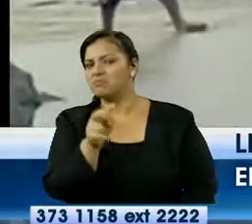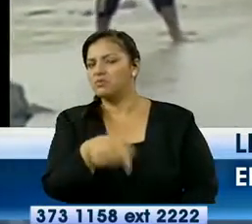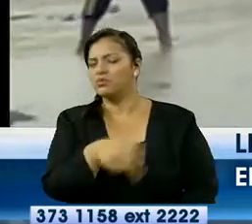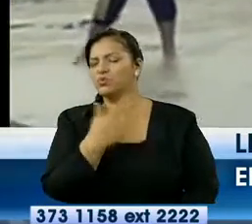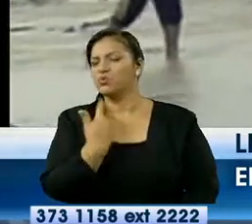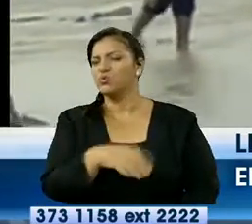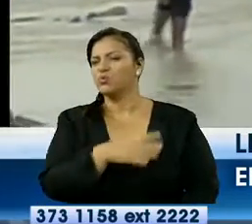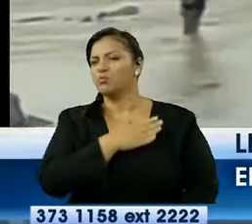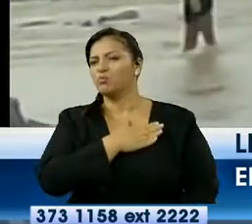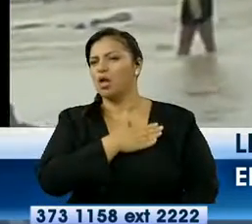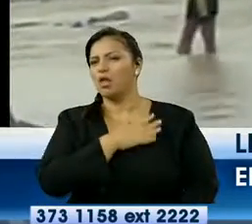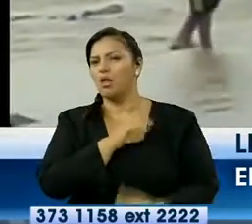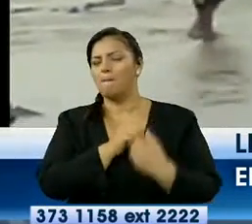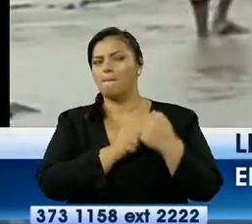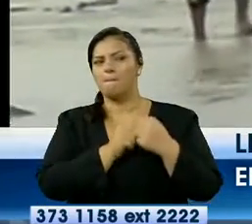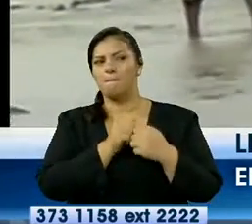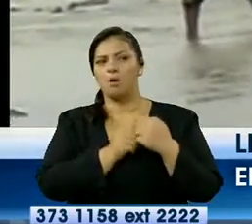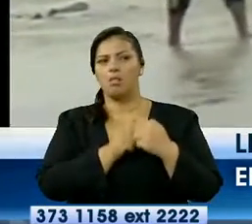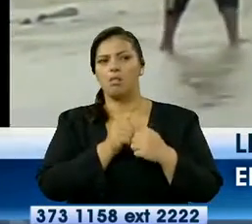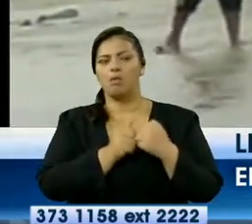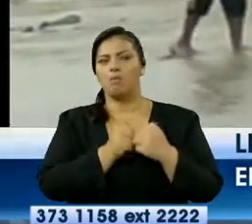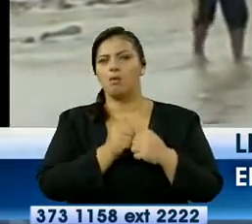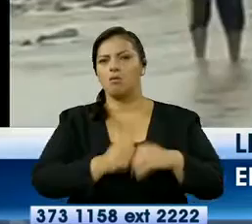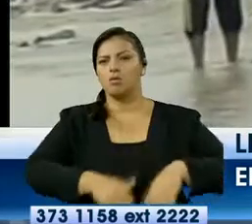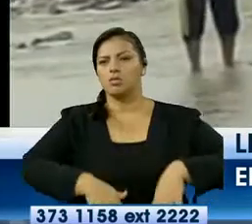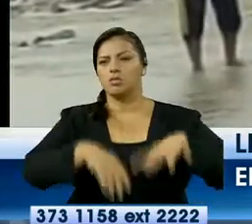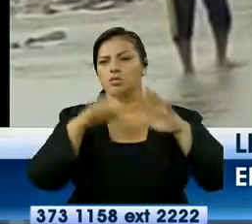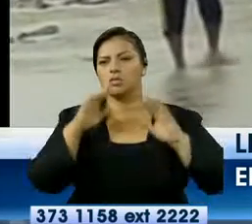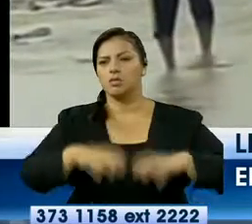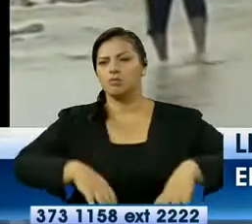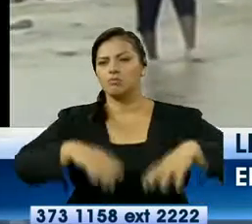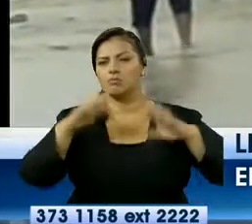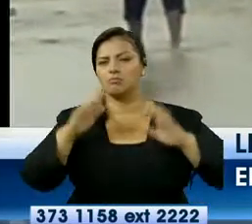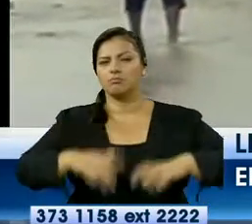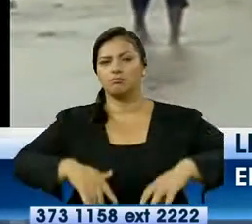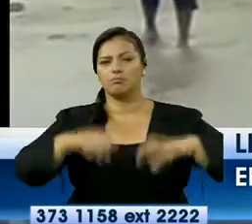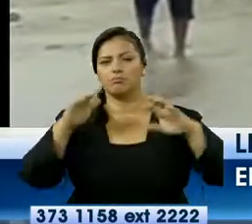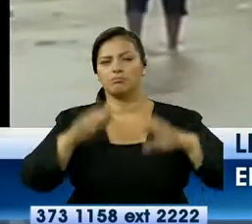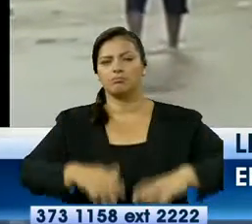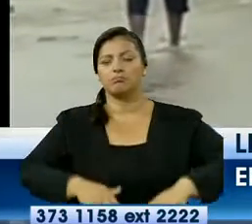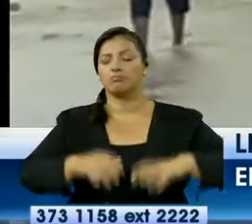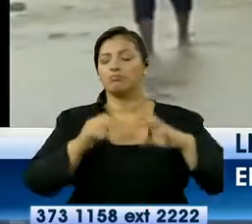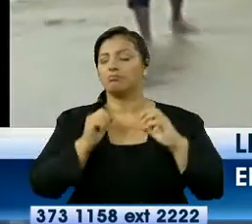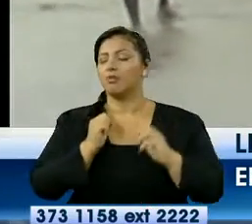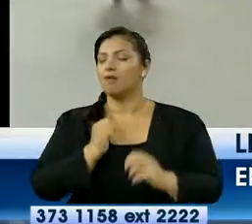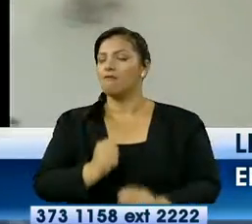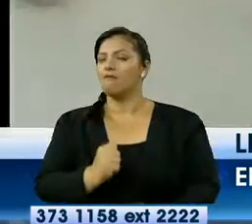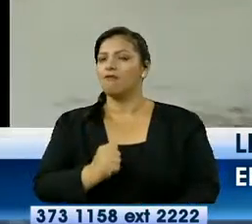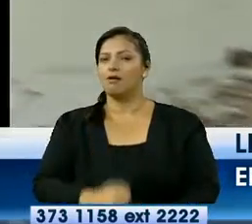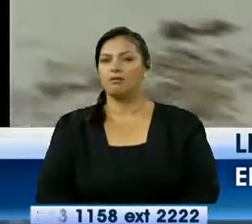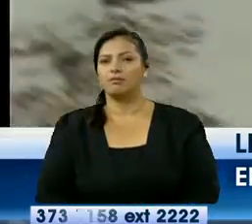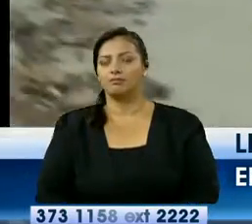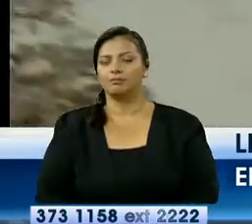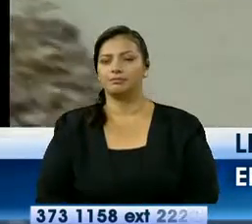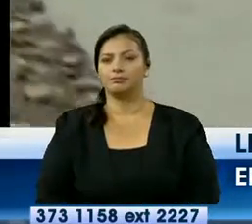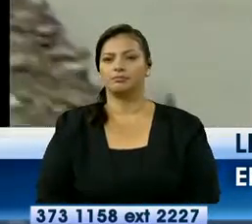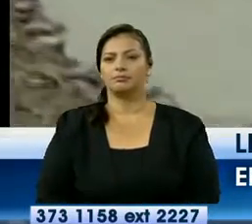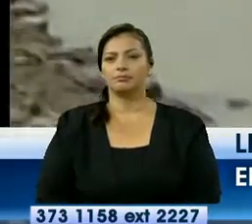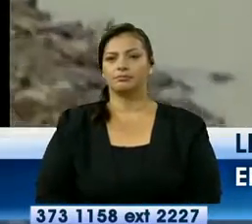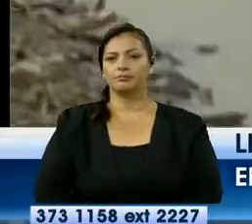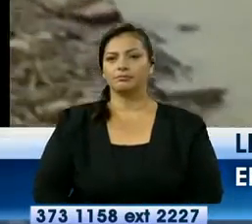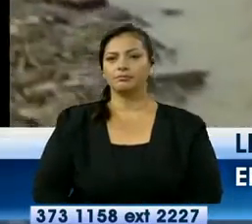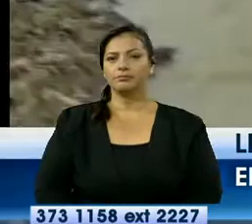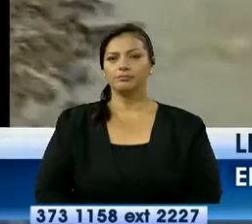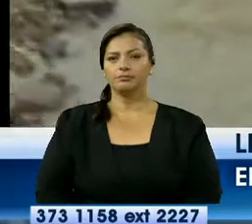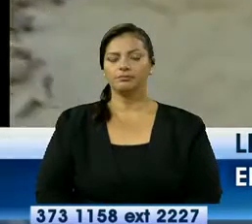situación por acá y en estos instantes la lluvia también bastante fuerte que está cayendo por este sector? Otro de los aspectos que me